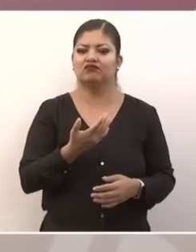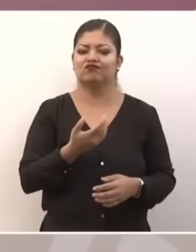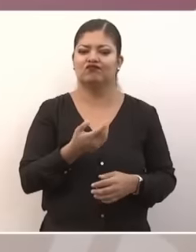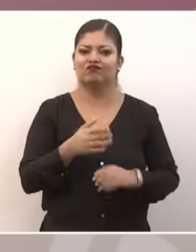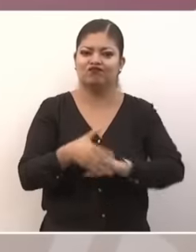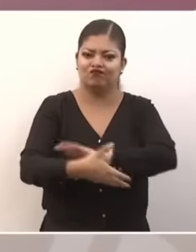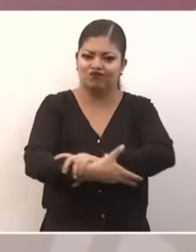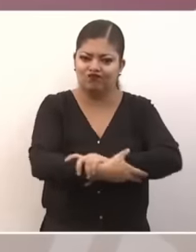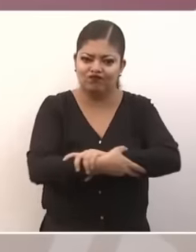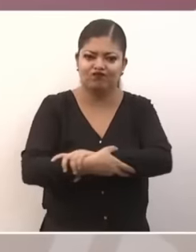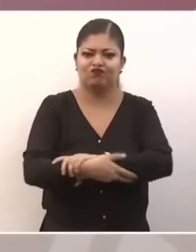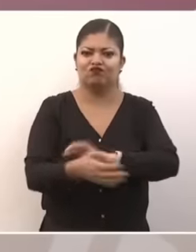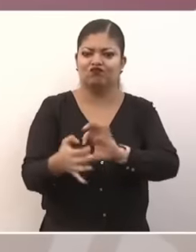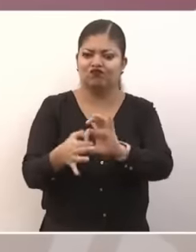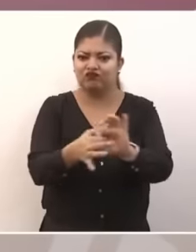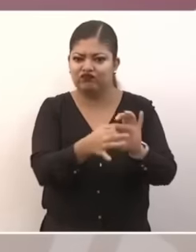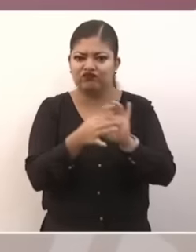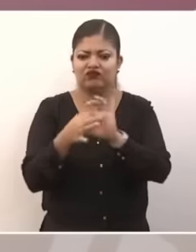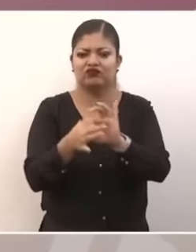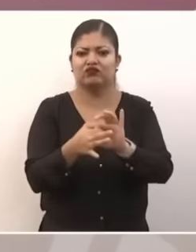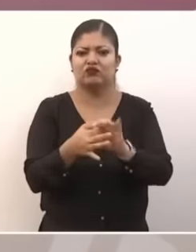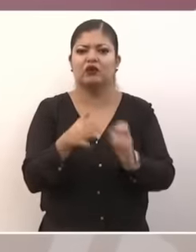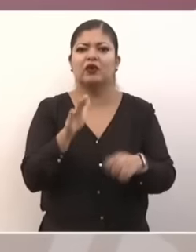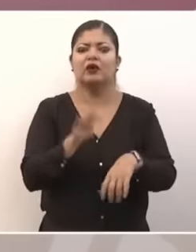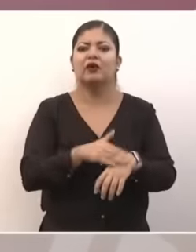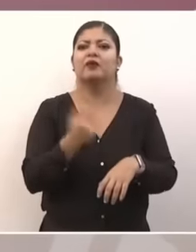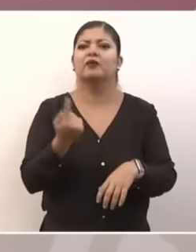fraternidad, porque se